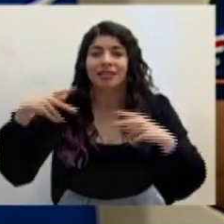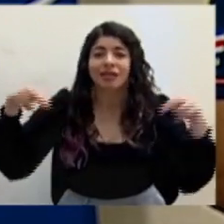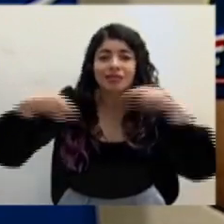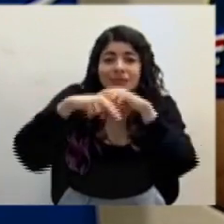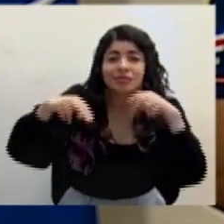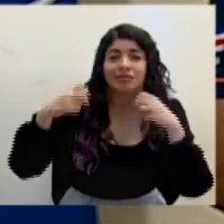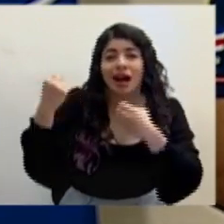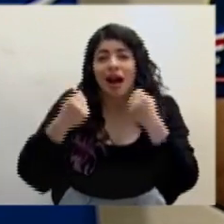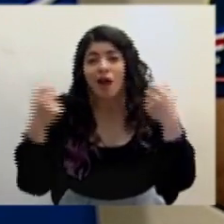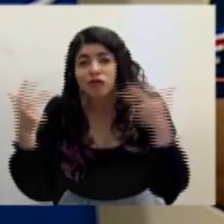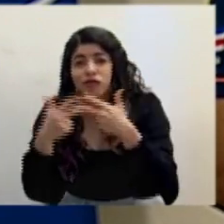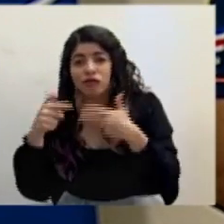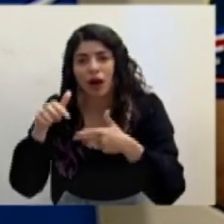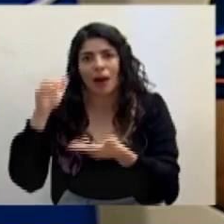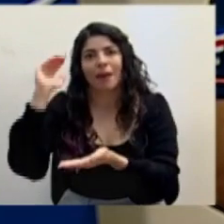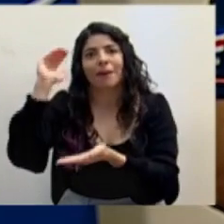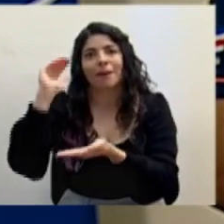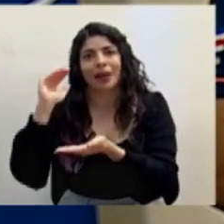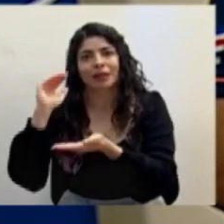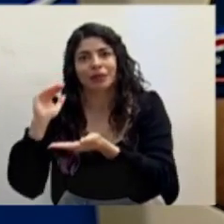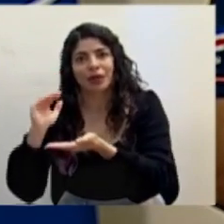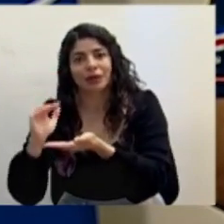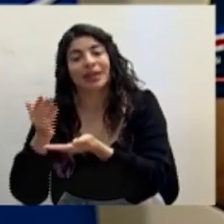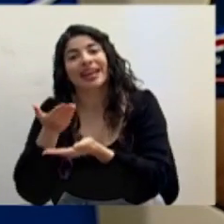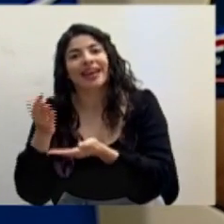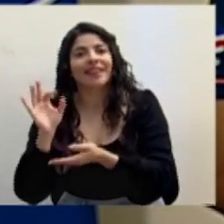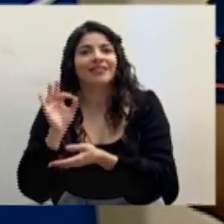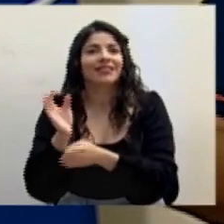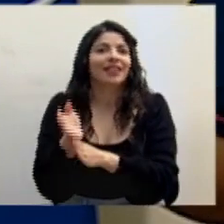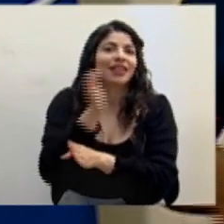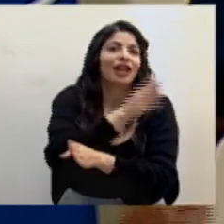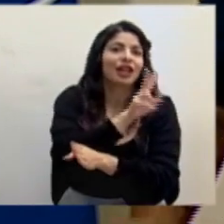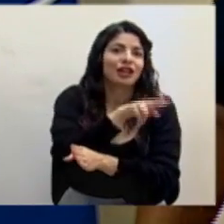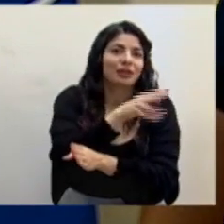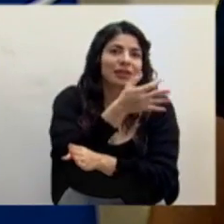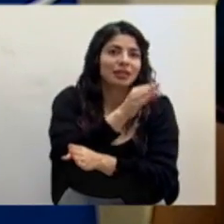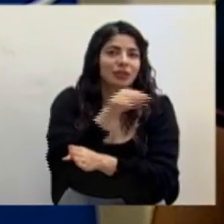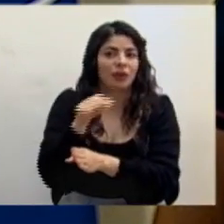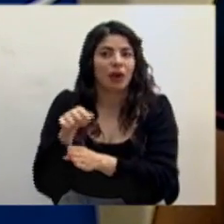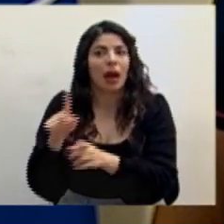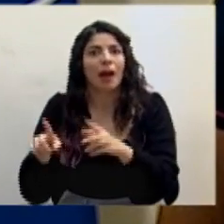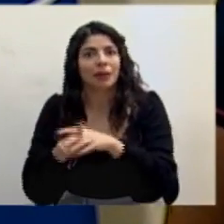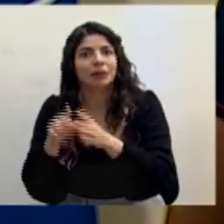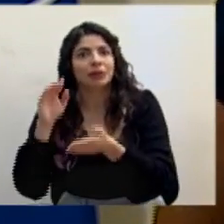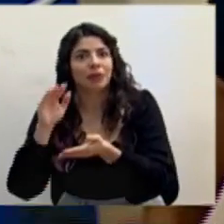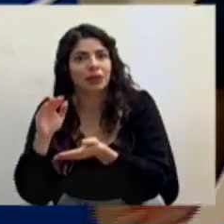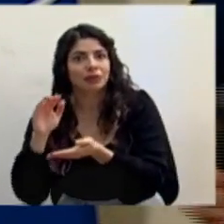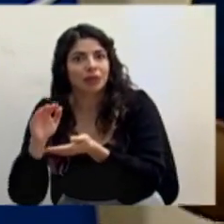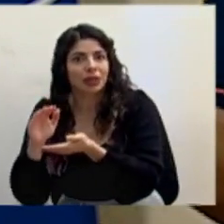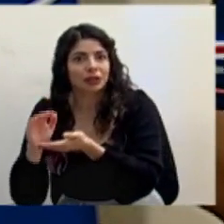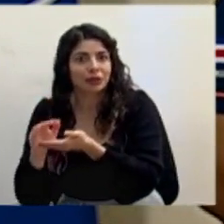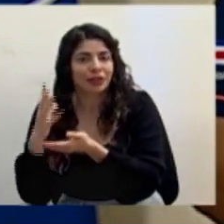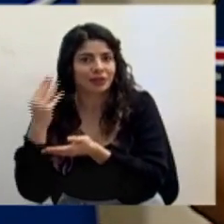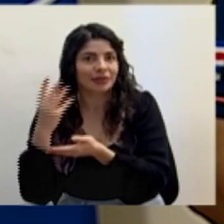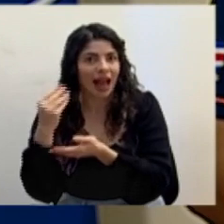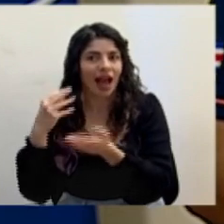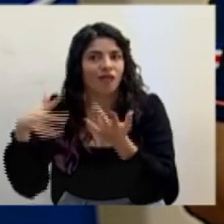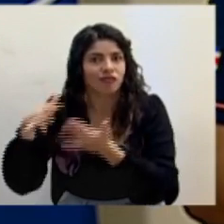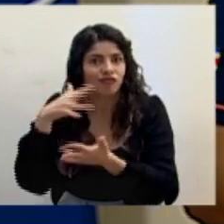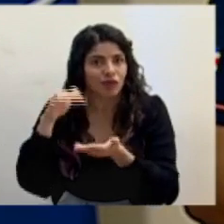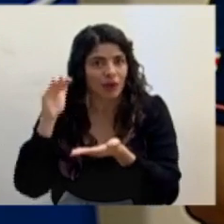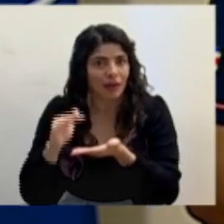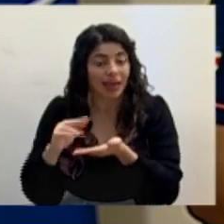en febrero del 2019. Esto pues ha generado que se